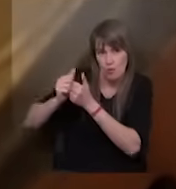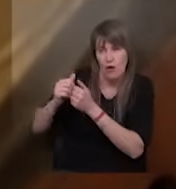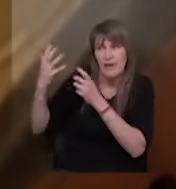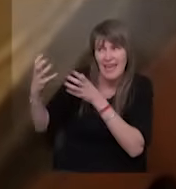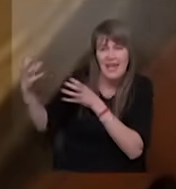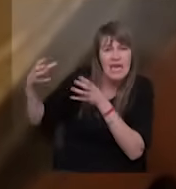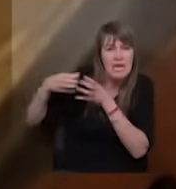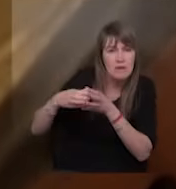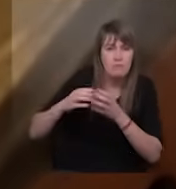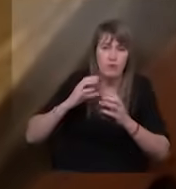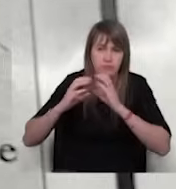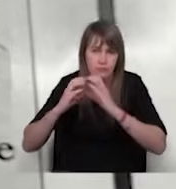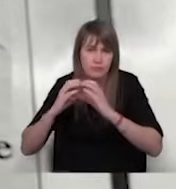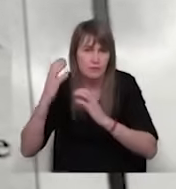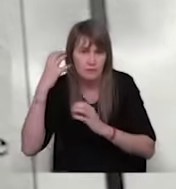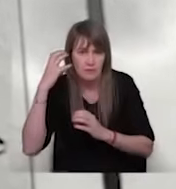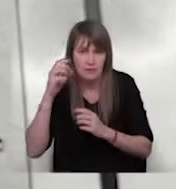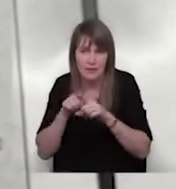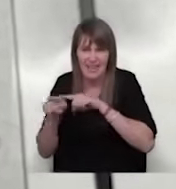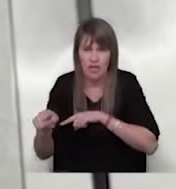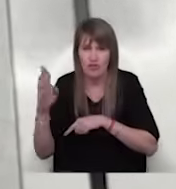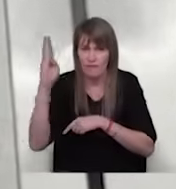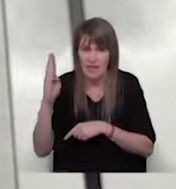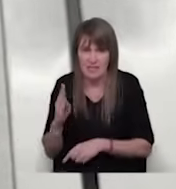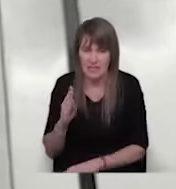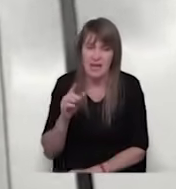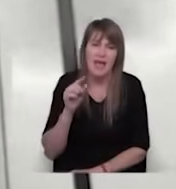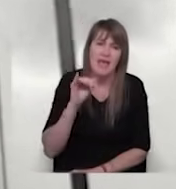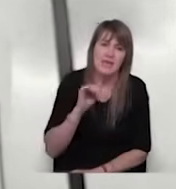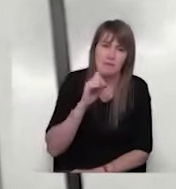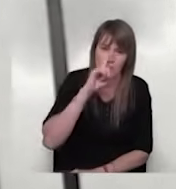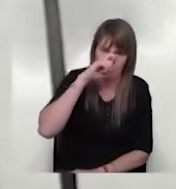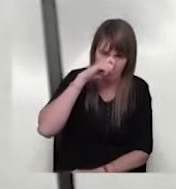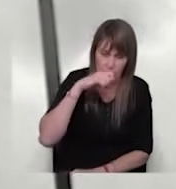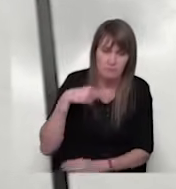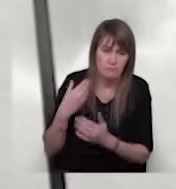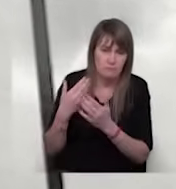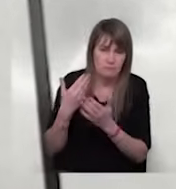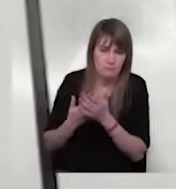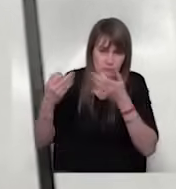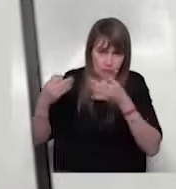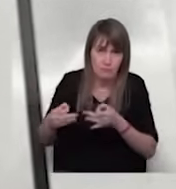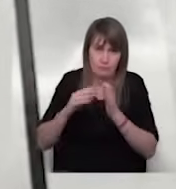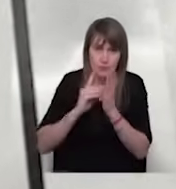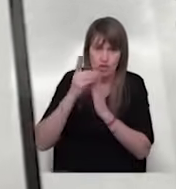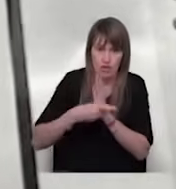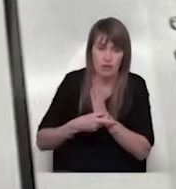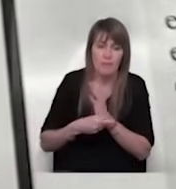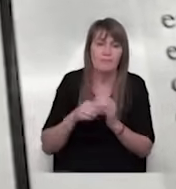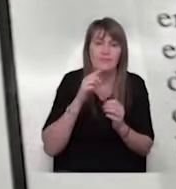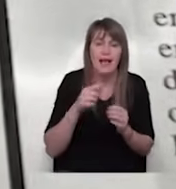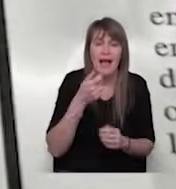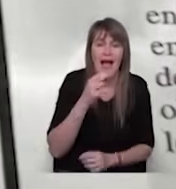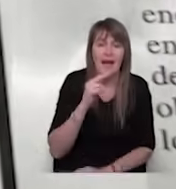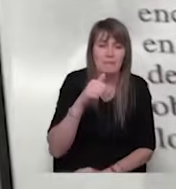radio de comunicación directa entre Brasil y Montevideo. Ignoro si este proyecto se concretó. Siendo subsecretario del Ministerio del Interior Armando